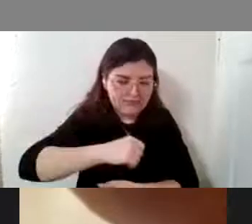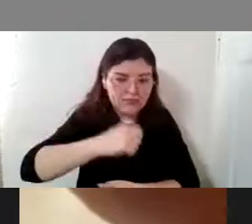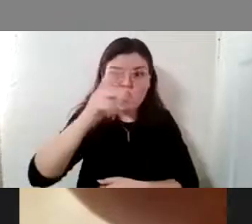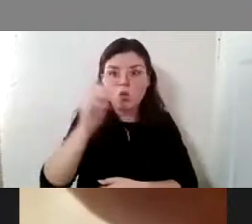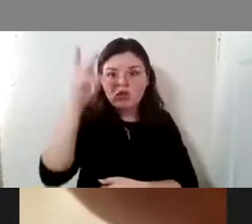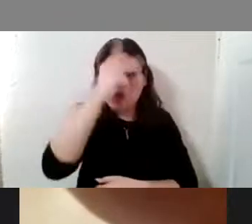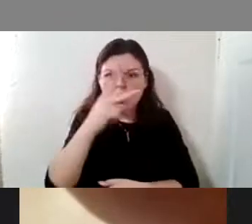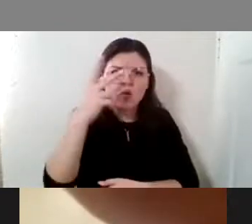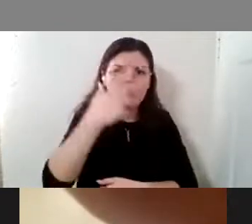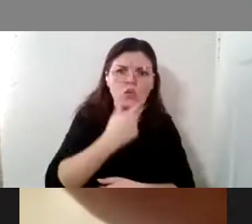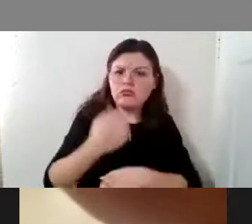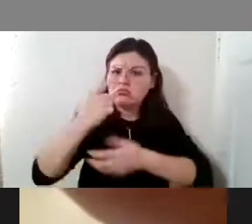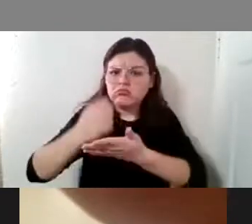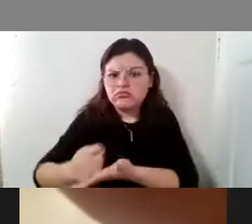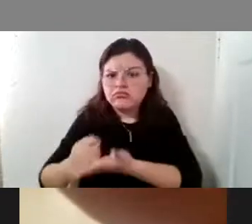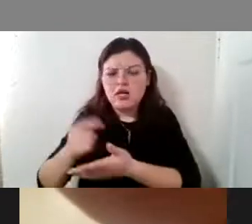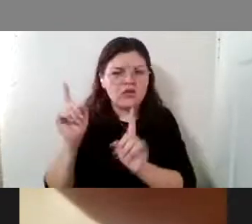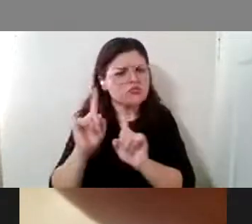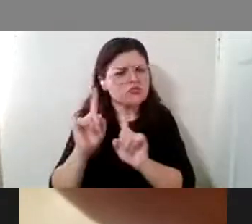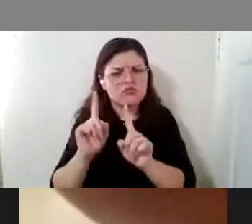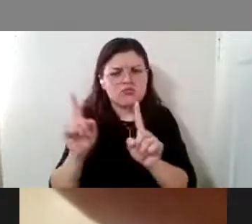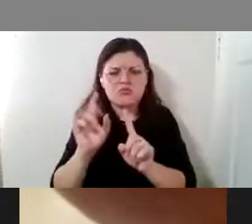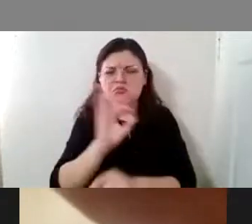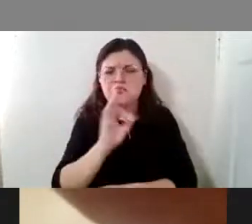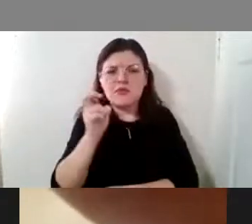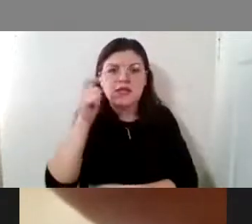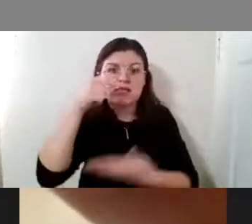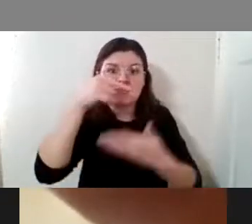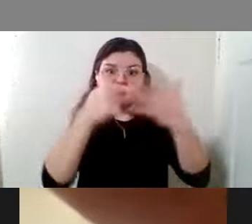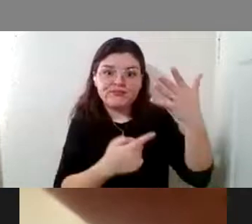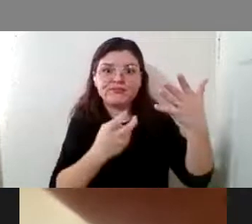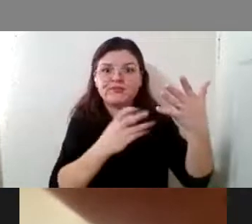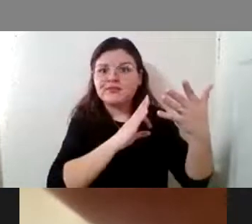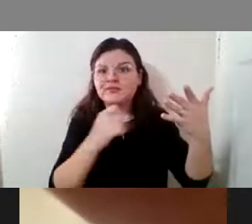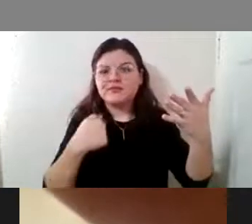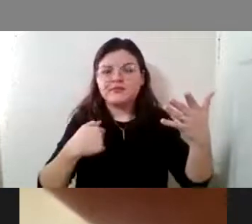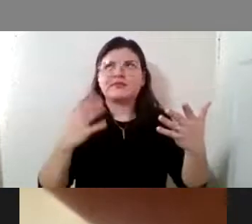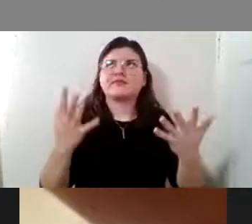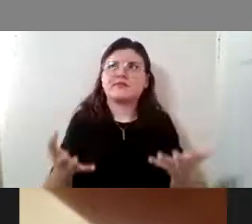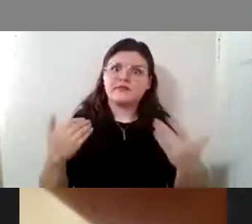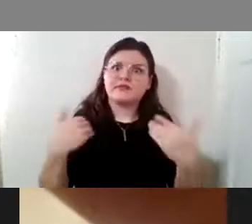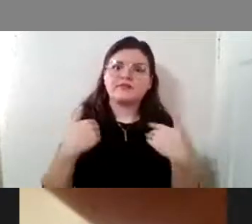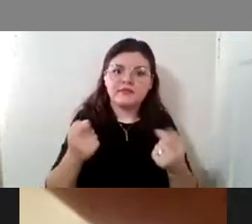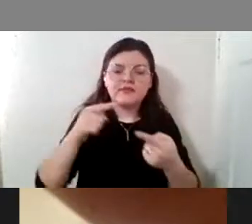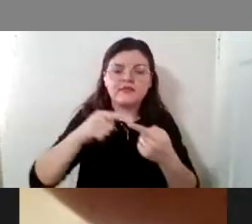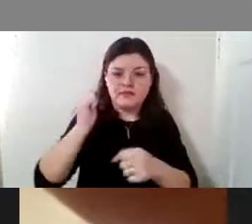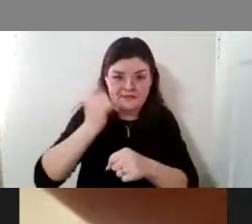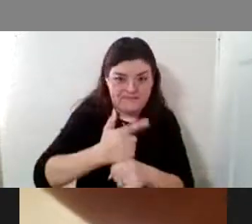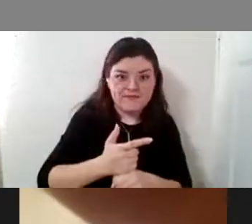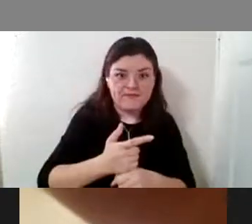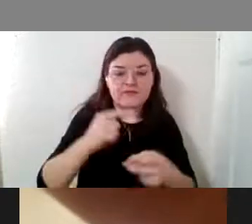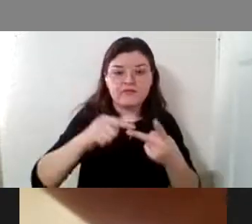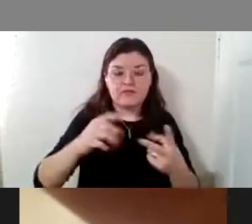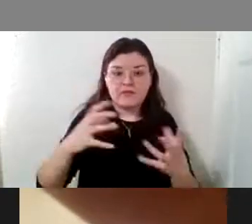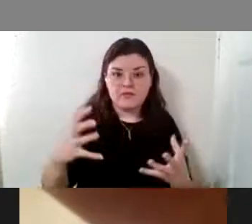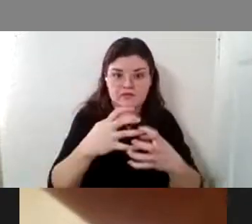psicólogas, terapeutas. No lo necesitamos siempre y cuando tengamos estas tres herramientas de decir, identifico, ¿sí? Contengo